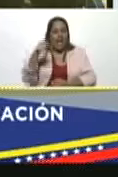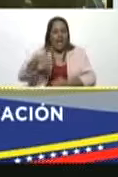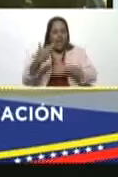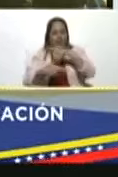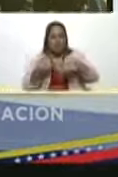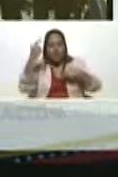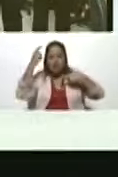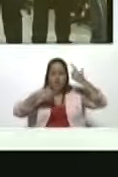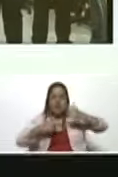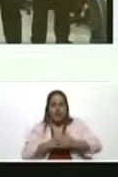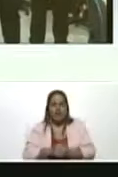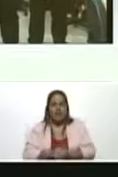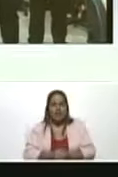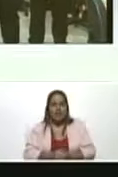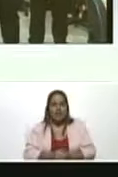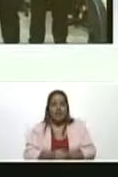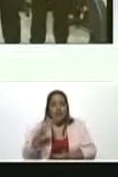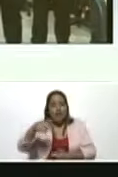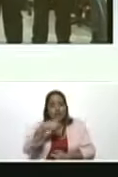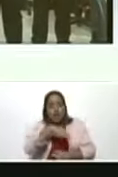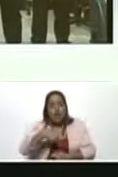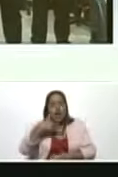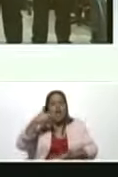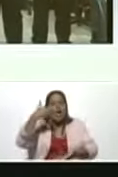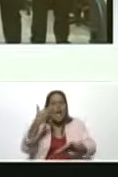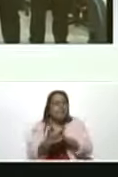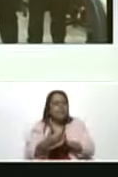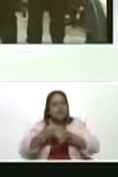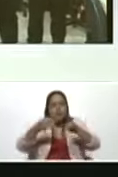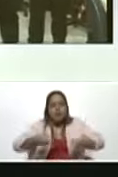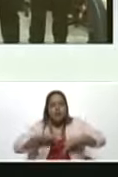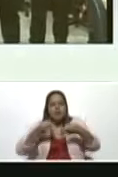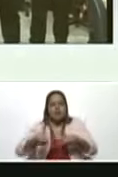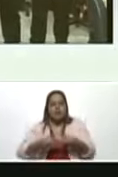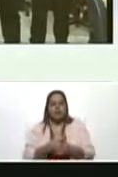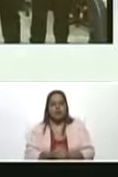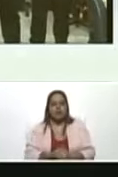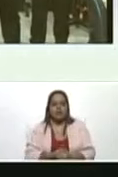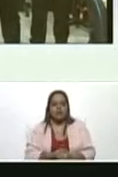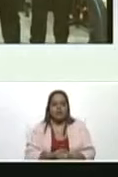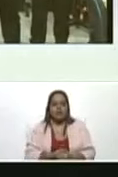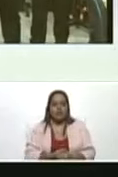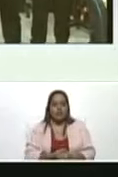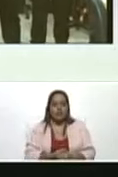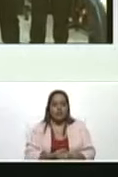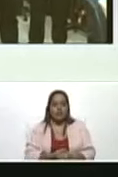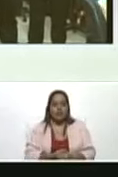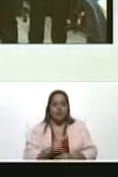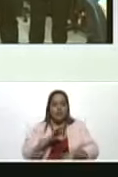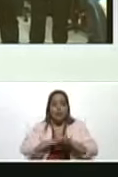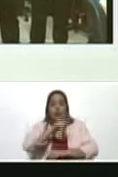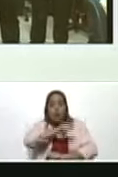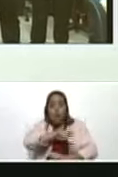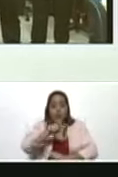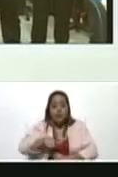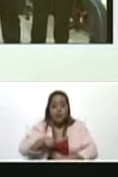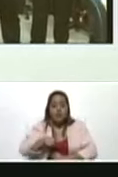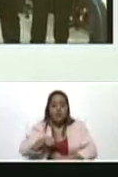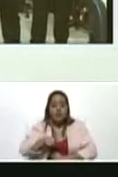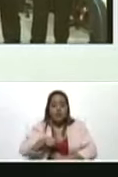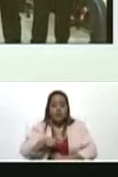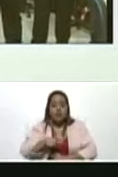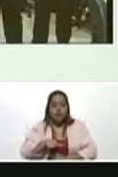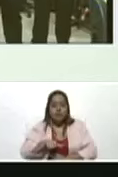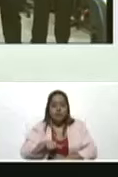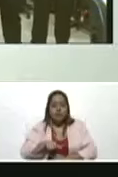de Chávez. Aquí estamos agradecidos infinitamente, hermano, porque el pueblo, aquí una